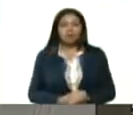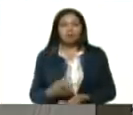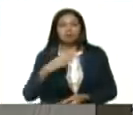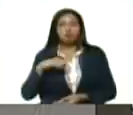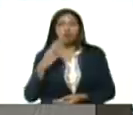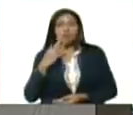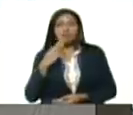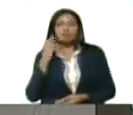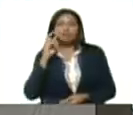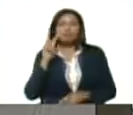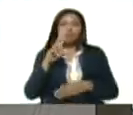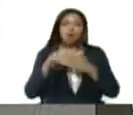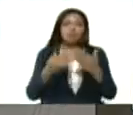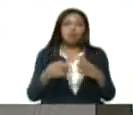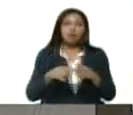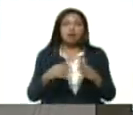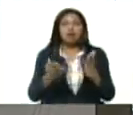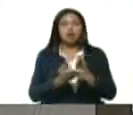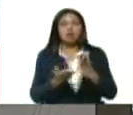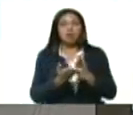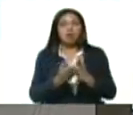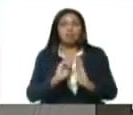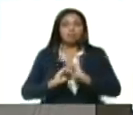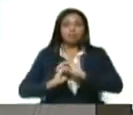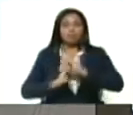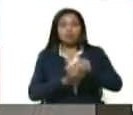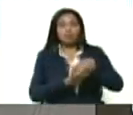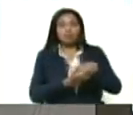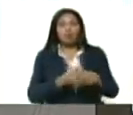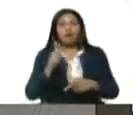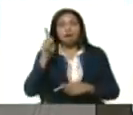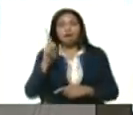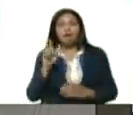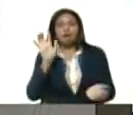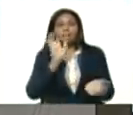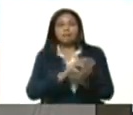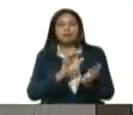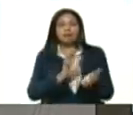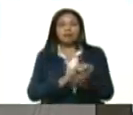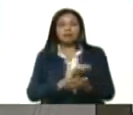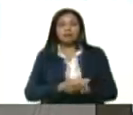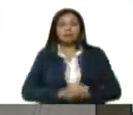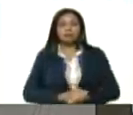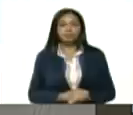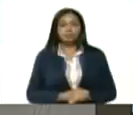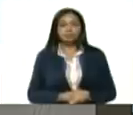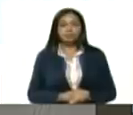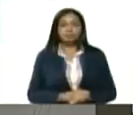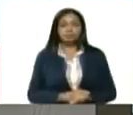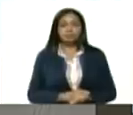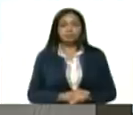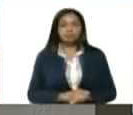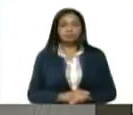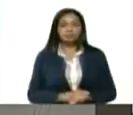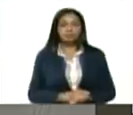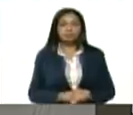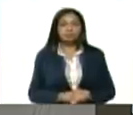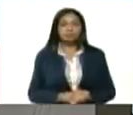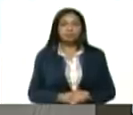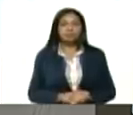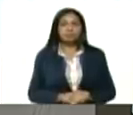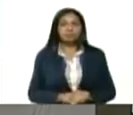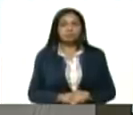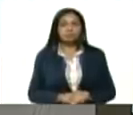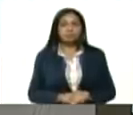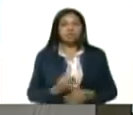experimentado en esta escuela de béisbol en Pedro González del estado Nueva Esparta. Y es